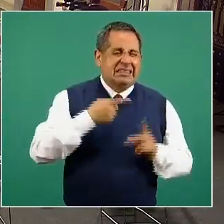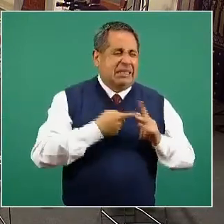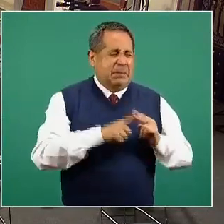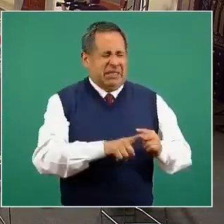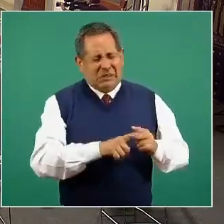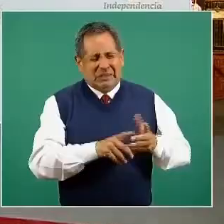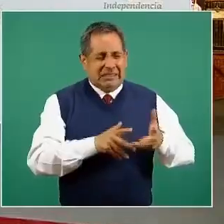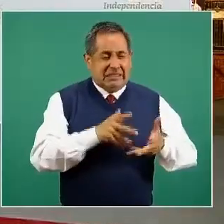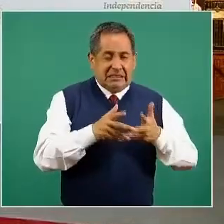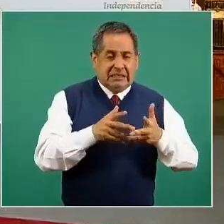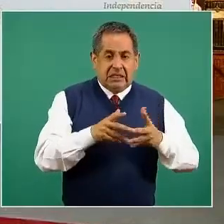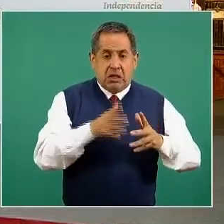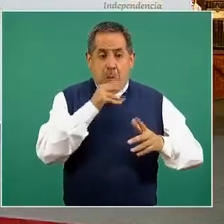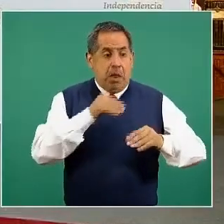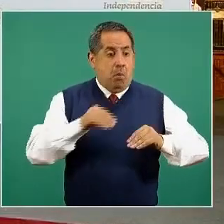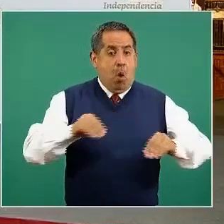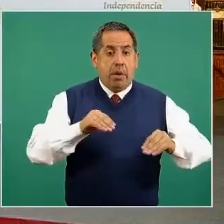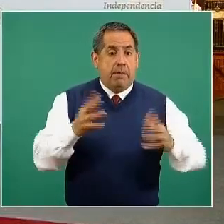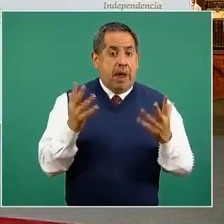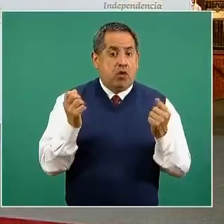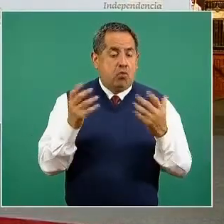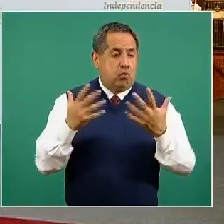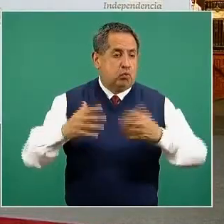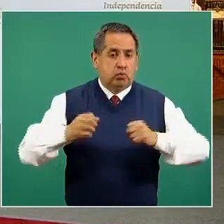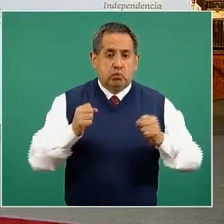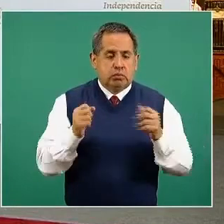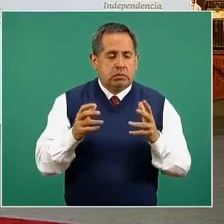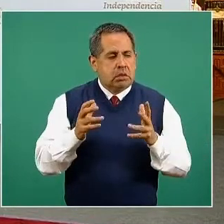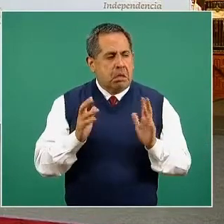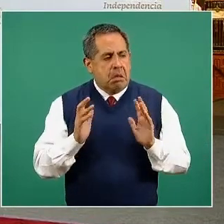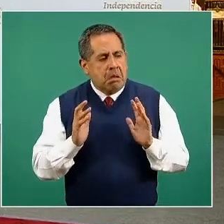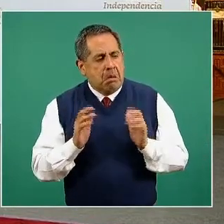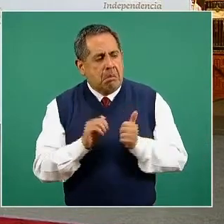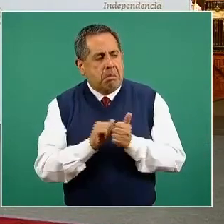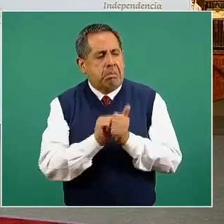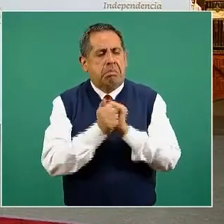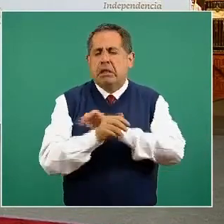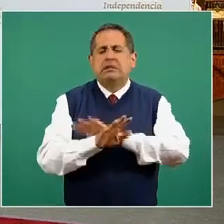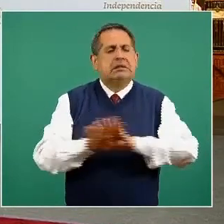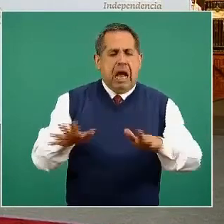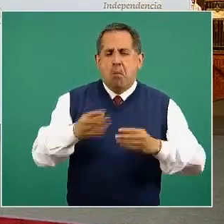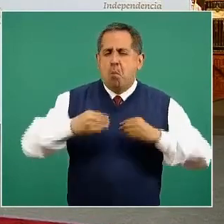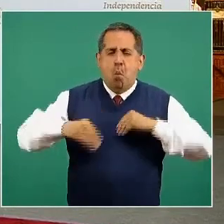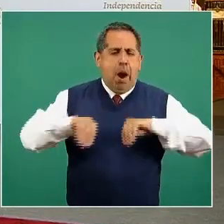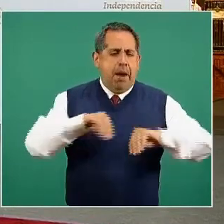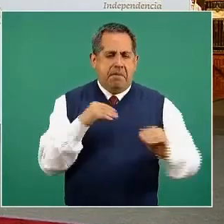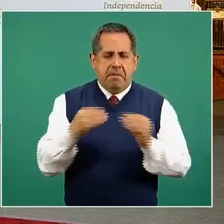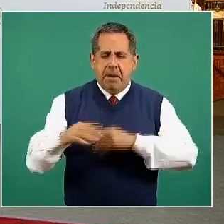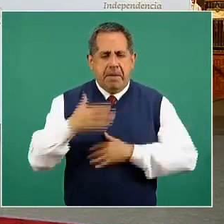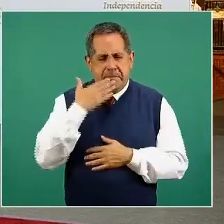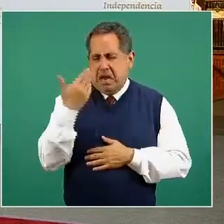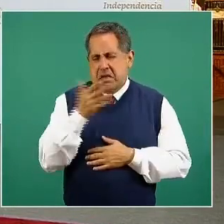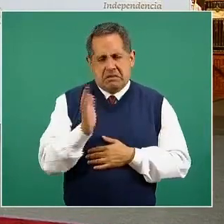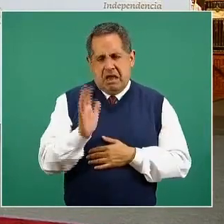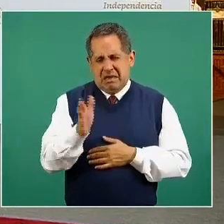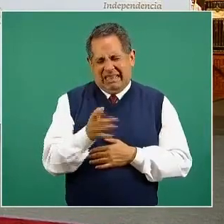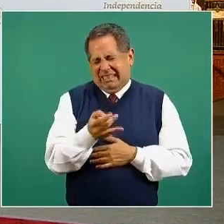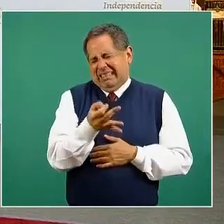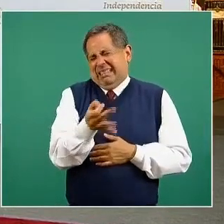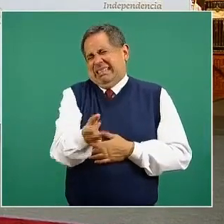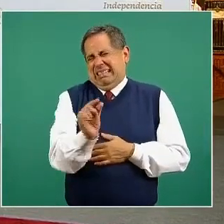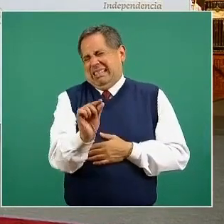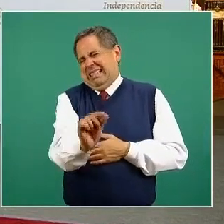le impedía movilizar las extremidades, se ha recuperado prácticamente por completo, y estimamos